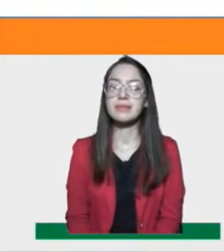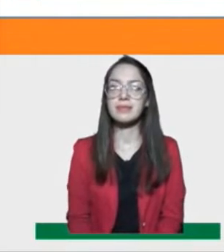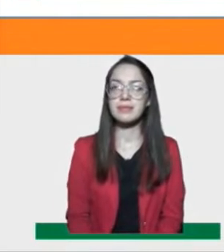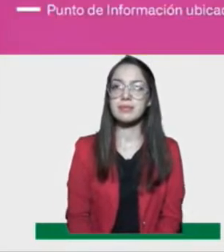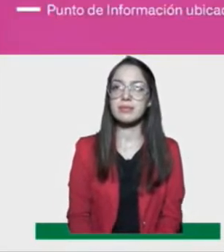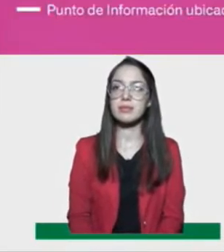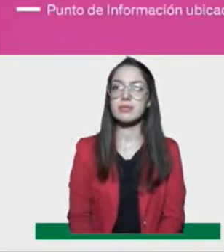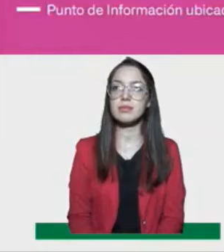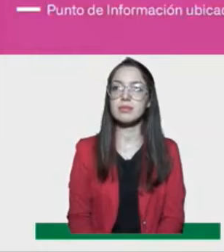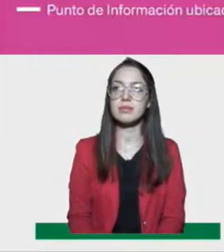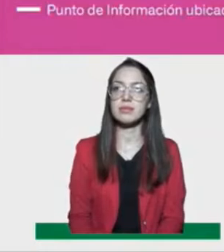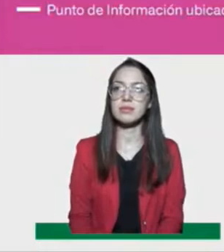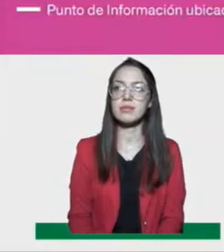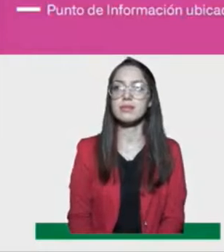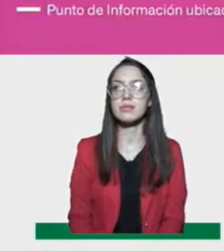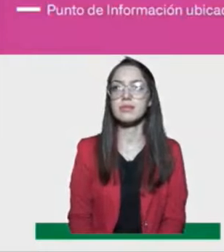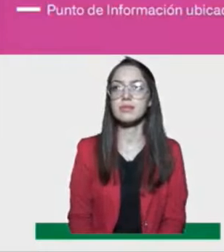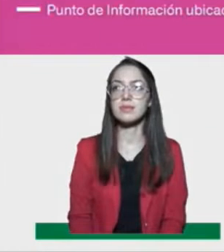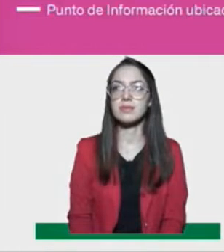No sé qué.